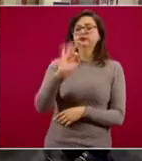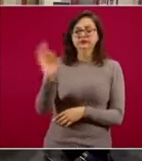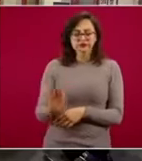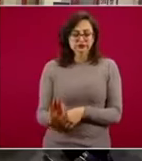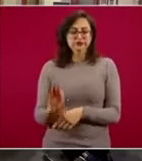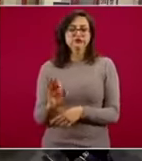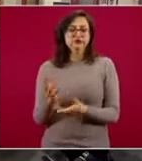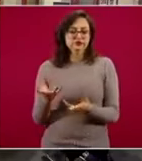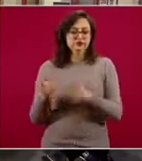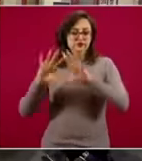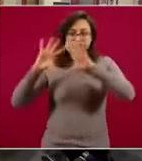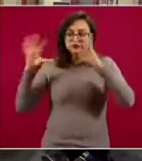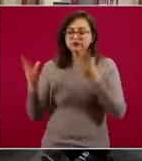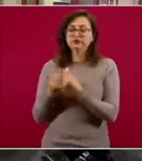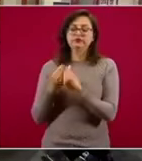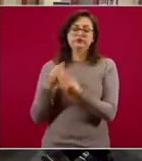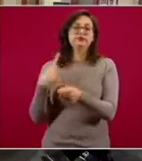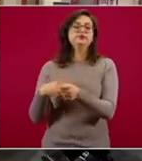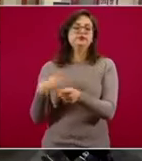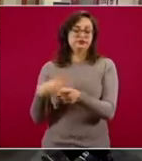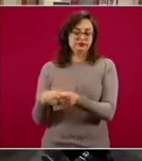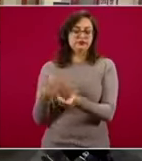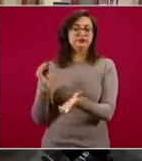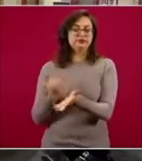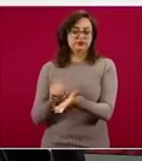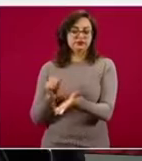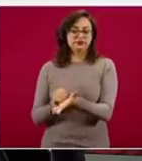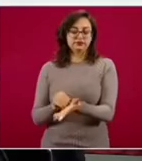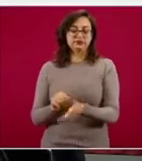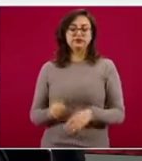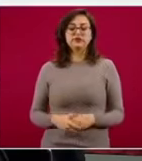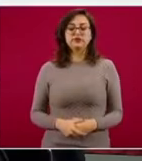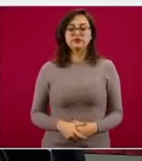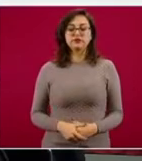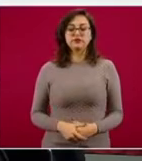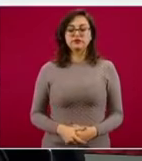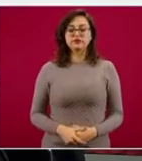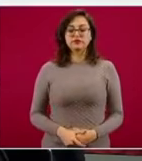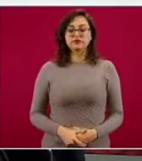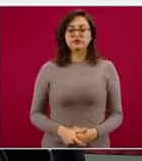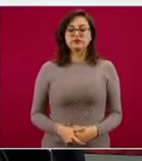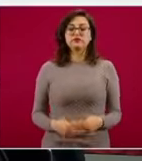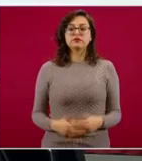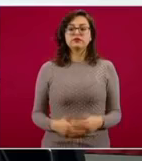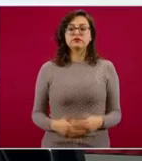de toda la epidemia que hasta el momento ha ocurrido en México. Más de